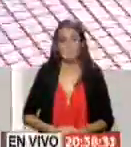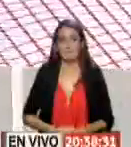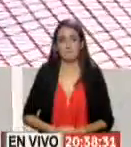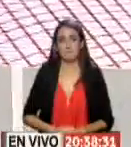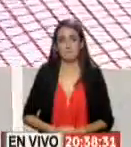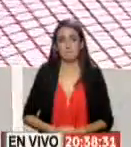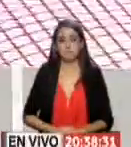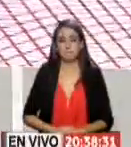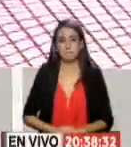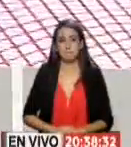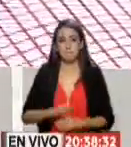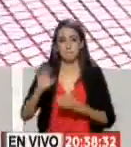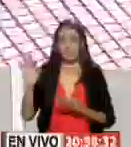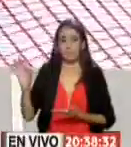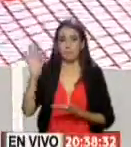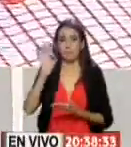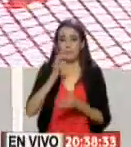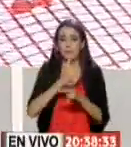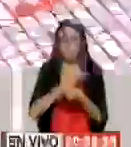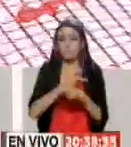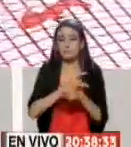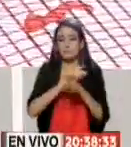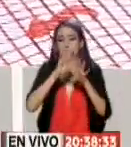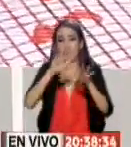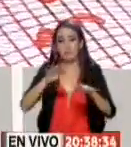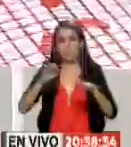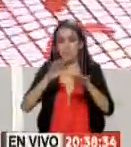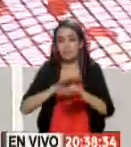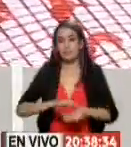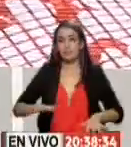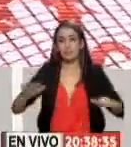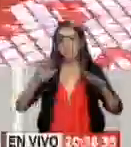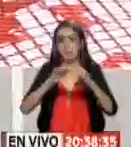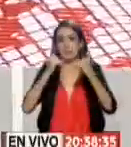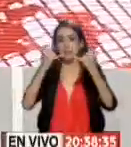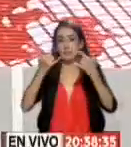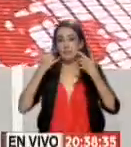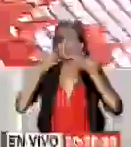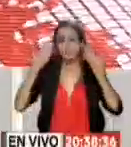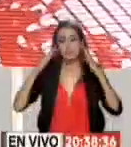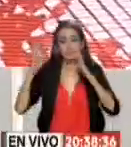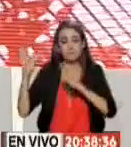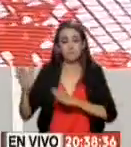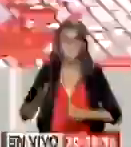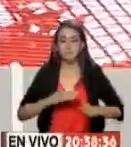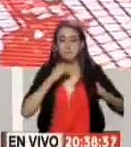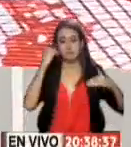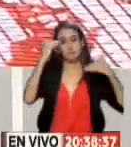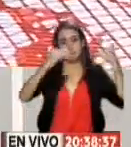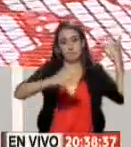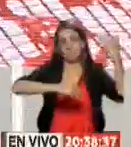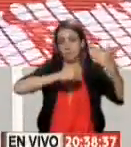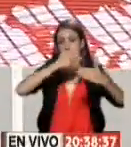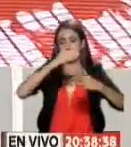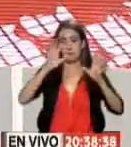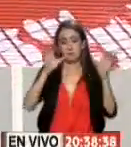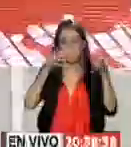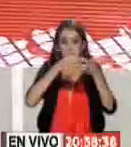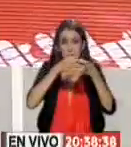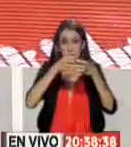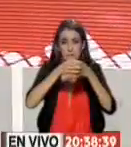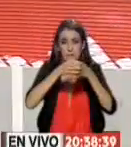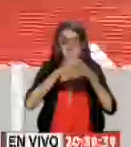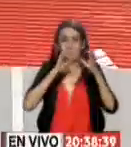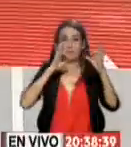Y representantes de sectores productivos cuestionan la valoración previa con la cual partiría la eventual concesión de la Corporación Nacional